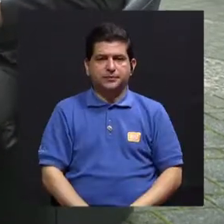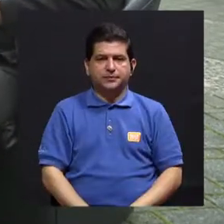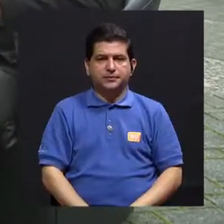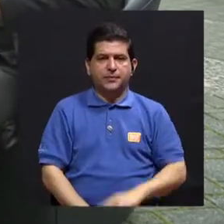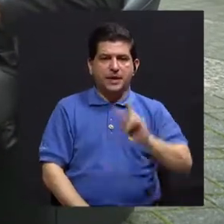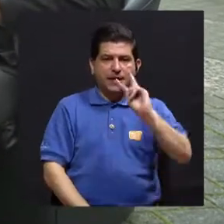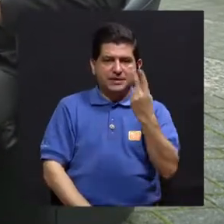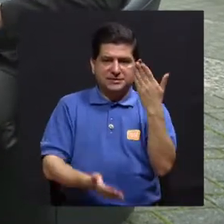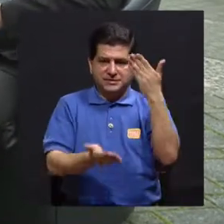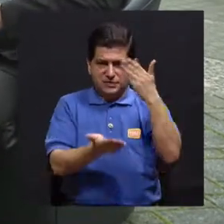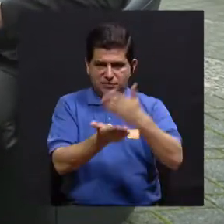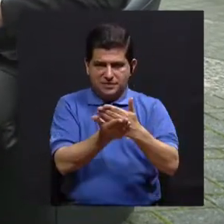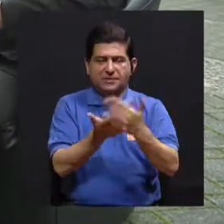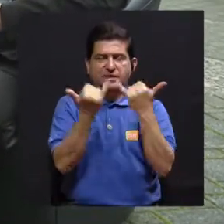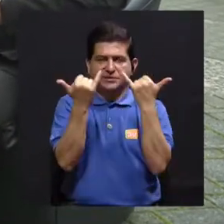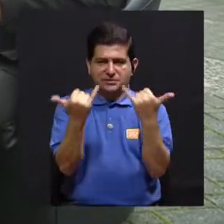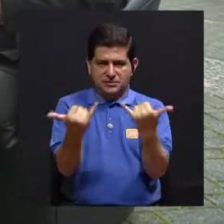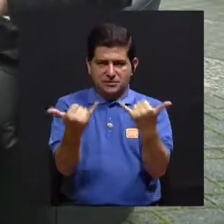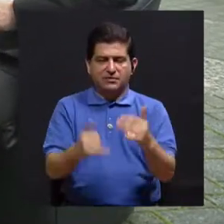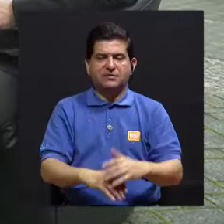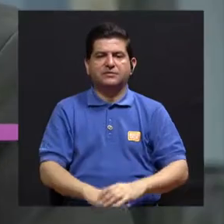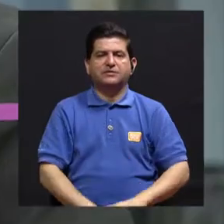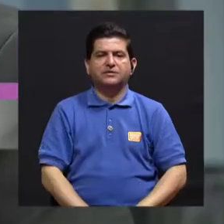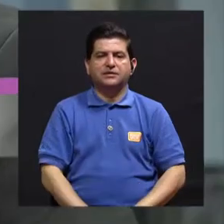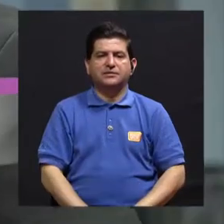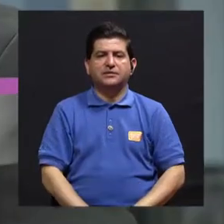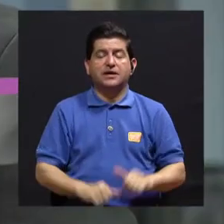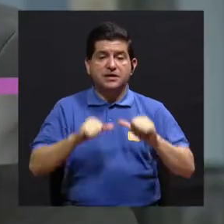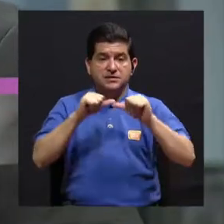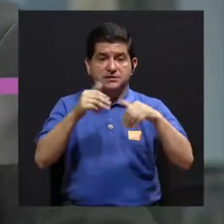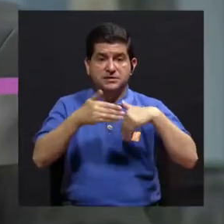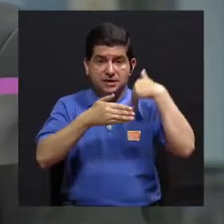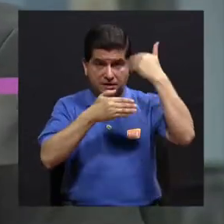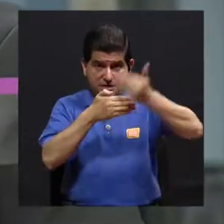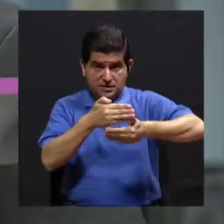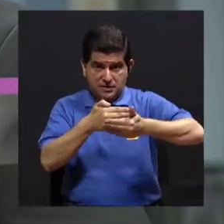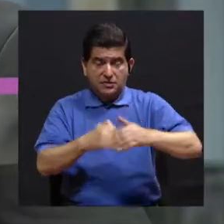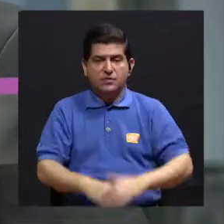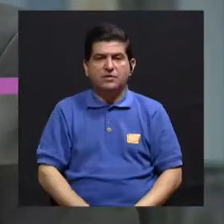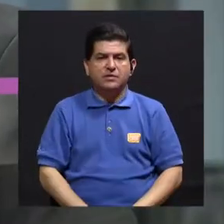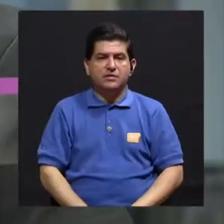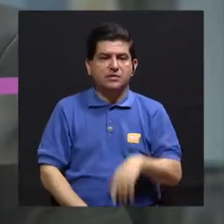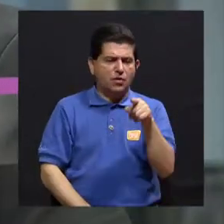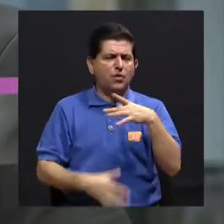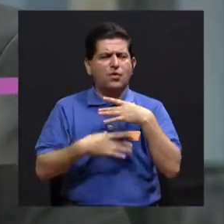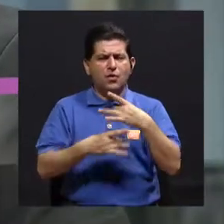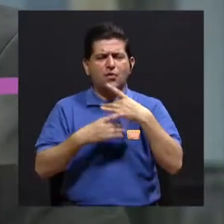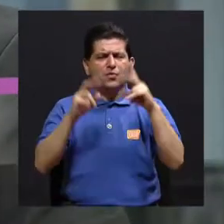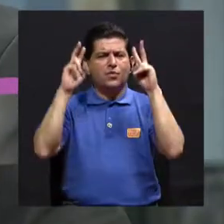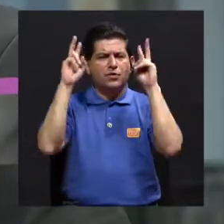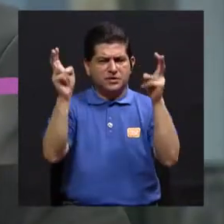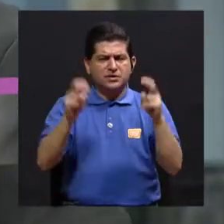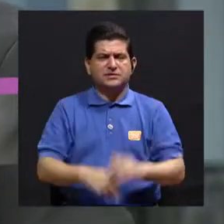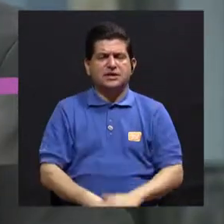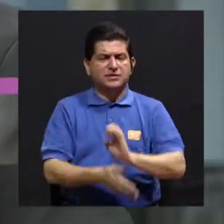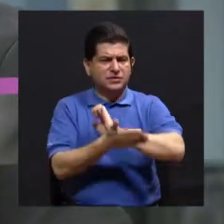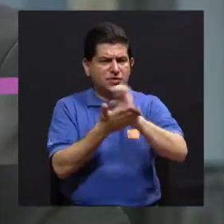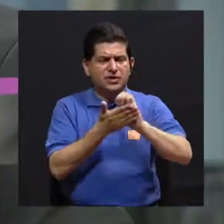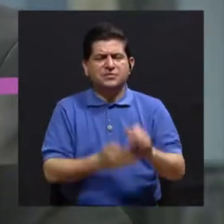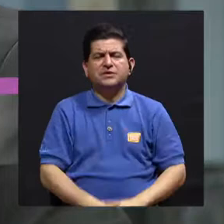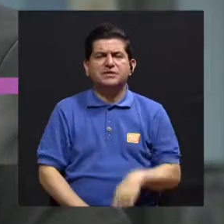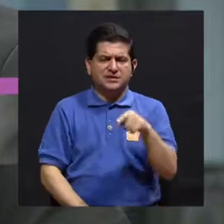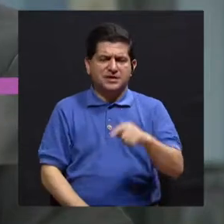una segunda pausa en este momento, doctor Fabiola, para continuar con ustedes con este interesante tema de cómo prevenir